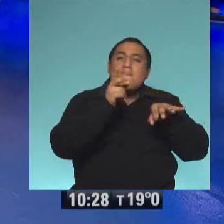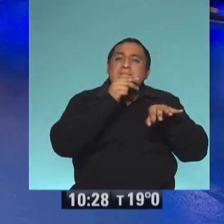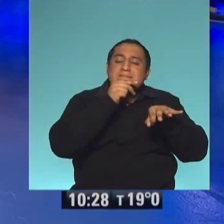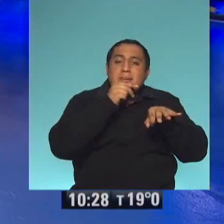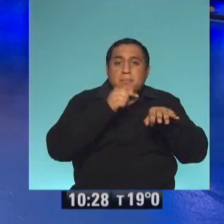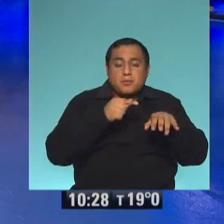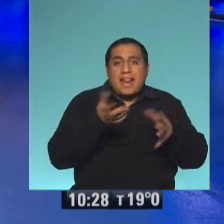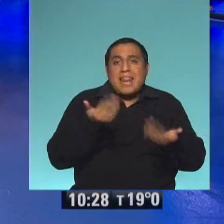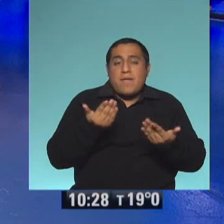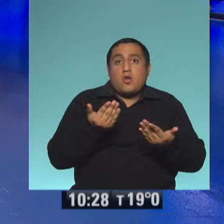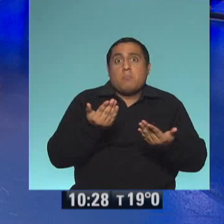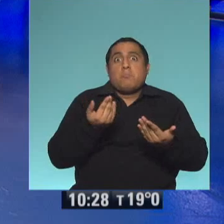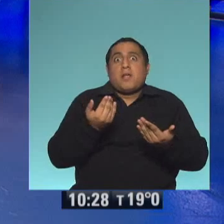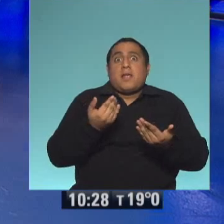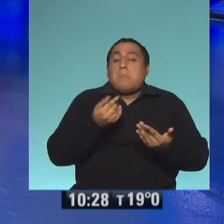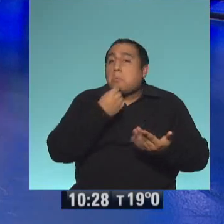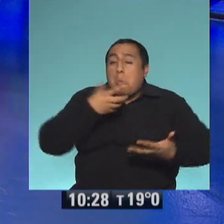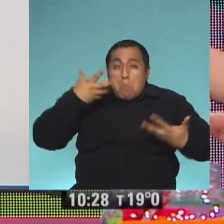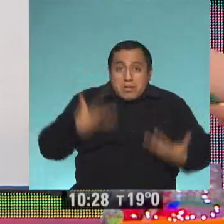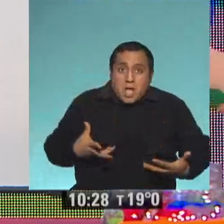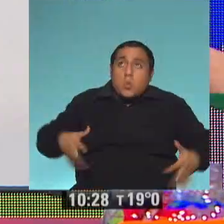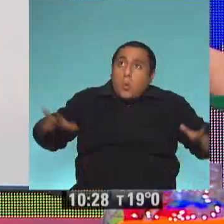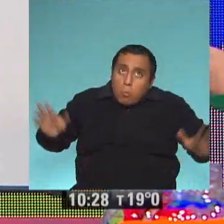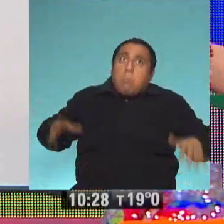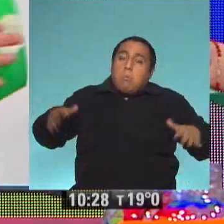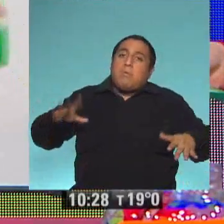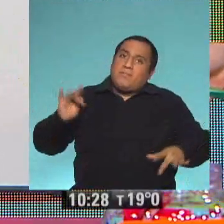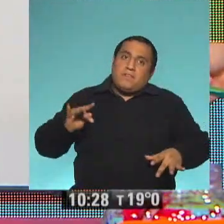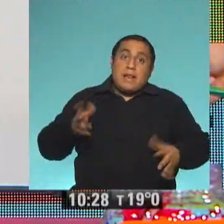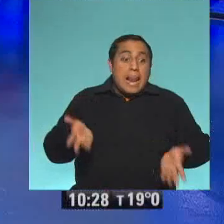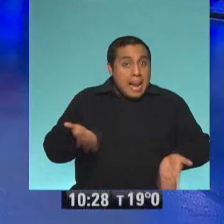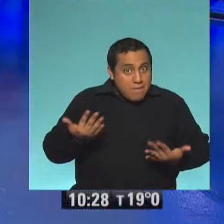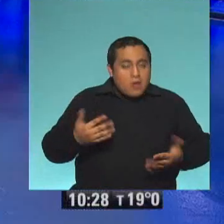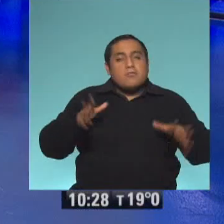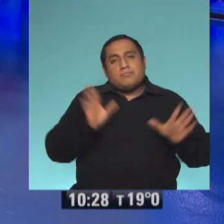muy difícil. A ver, uno volar. Más largo. Tengo, o sea, que son dos palabras, huesos huecos, pero las puedes escribir huecos.